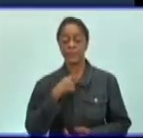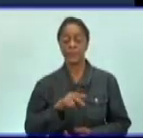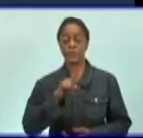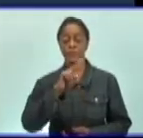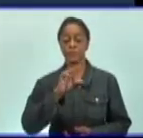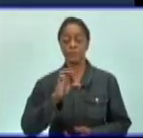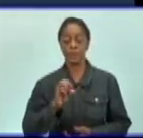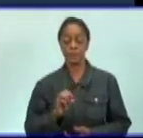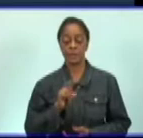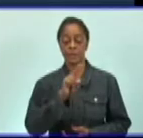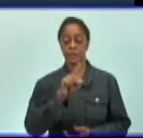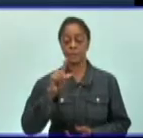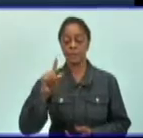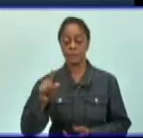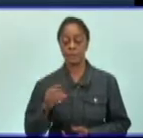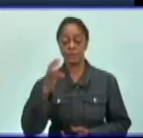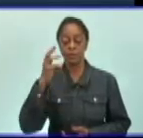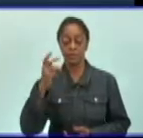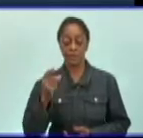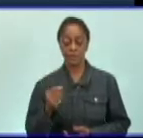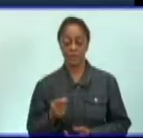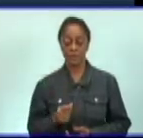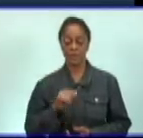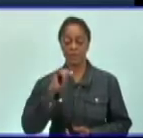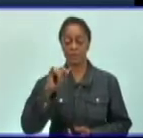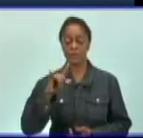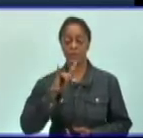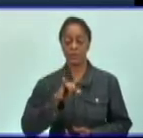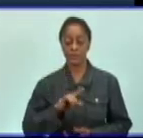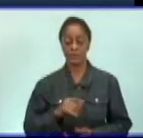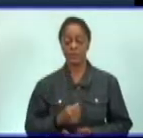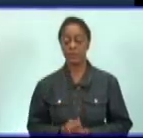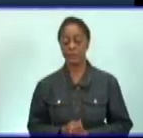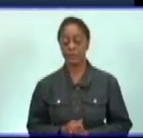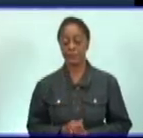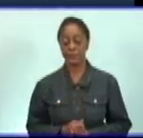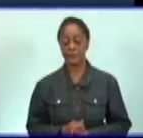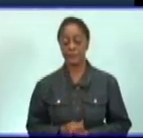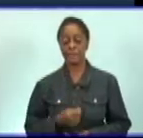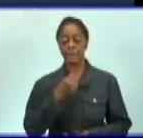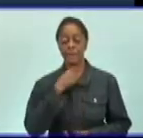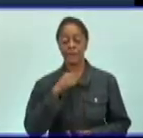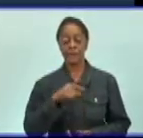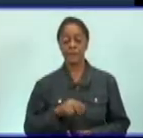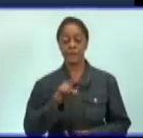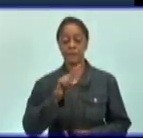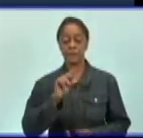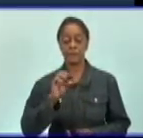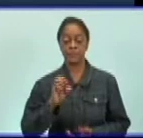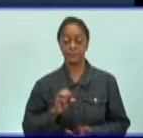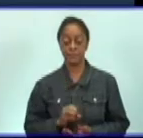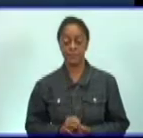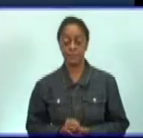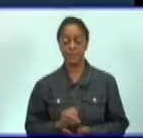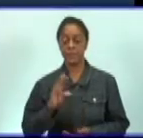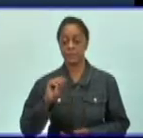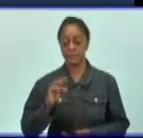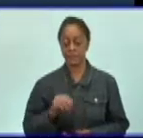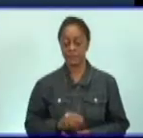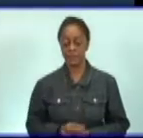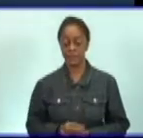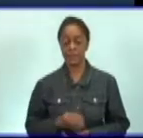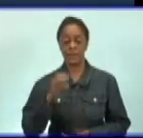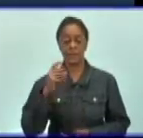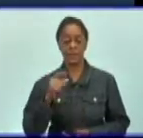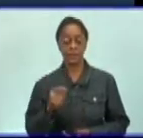y 21 de la página 69. En el ejercicio 20 se plantea,